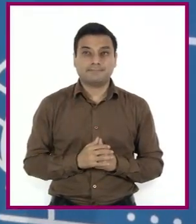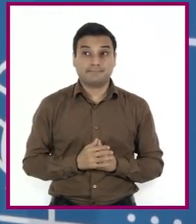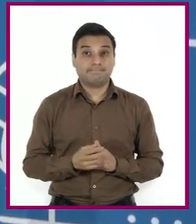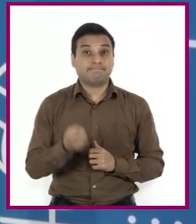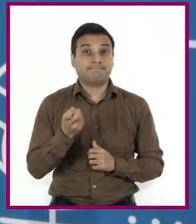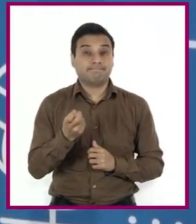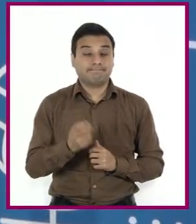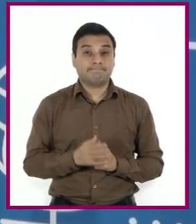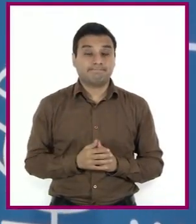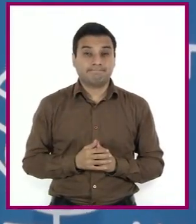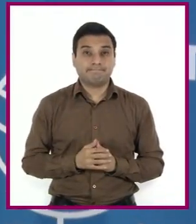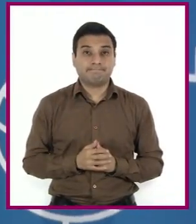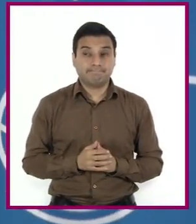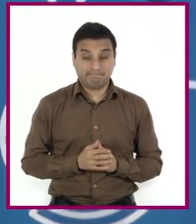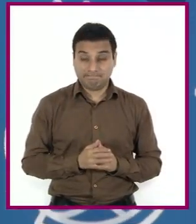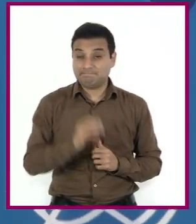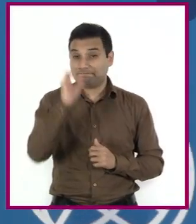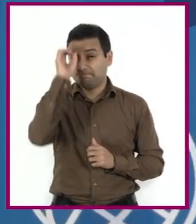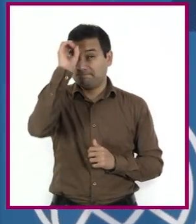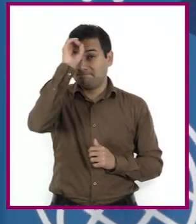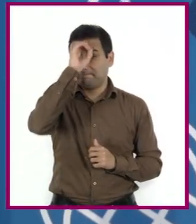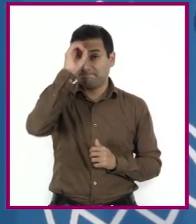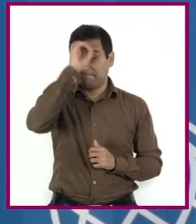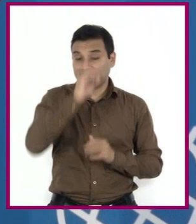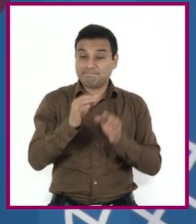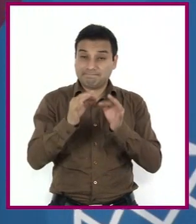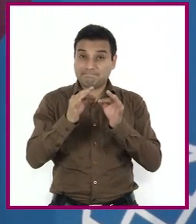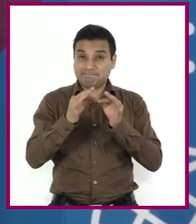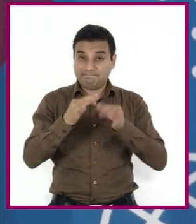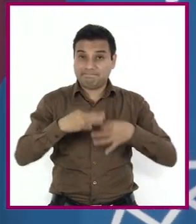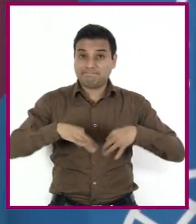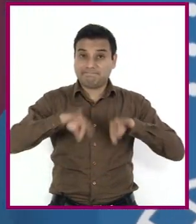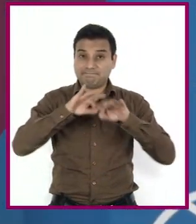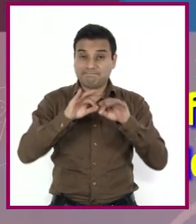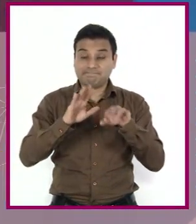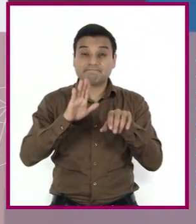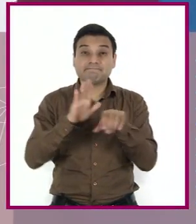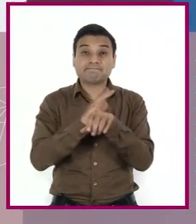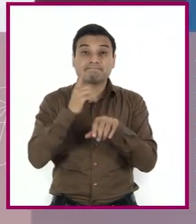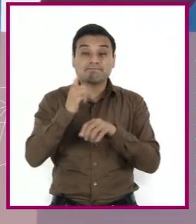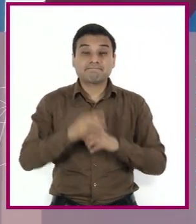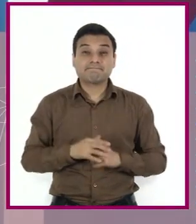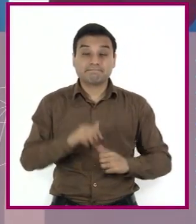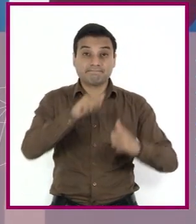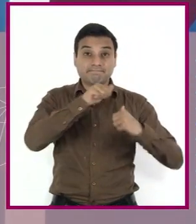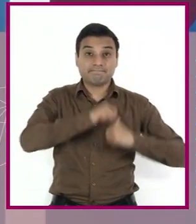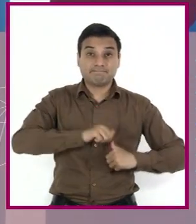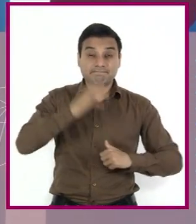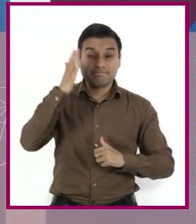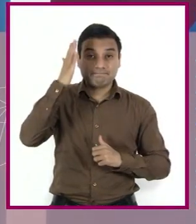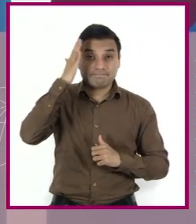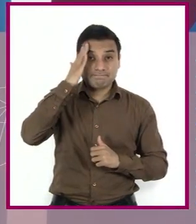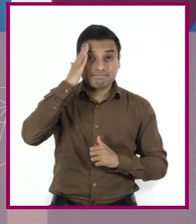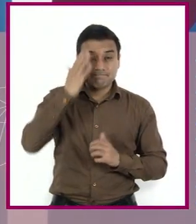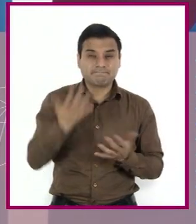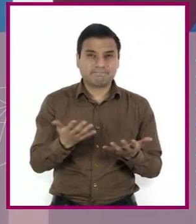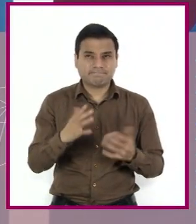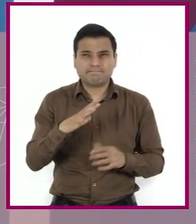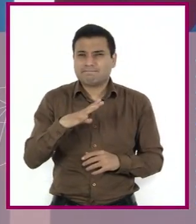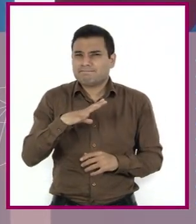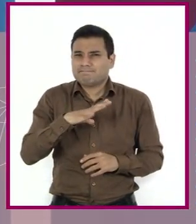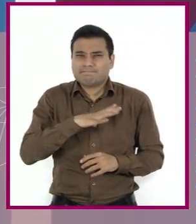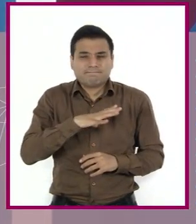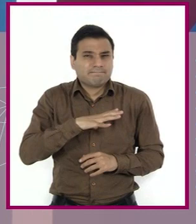es. Tu observación es muy importante, pues podemos reconocer que las figuras de autoridad se encuentran en todos